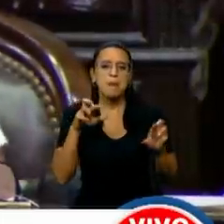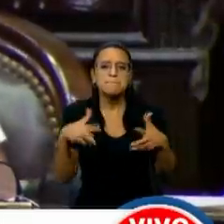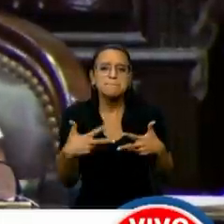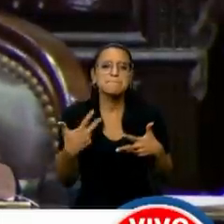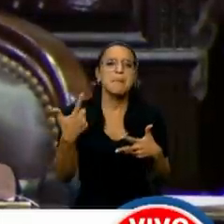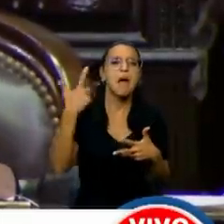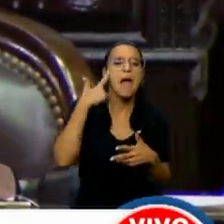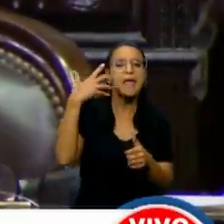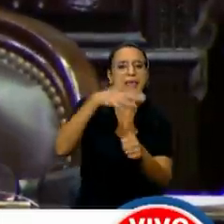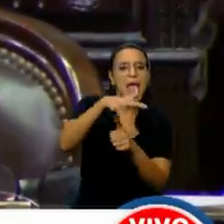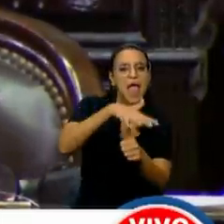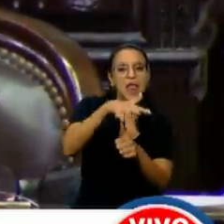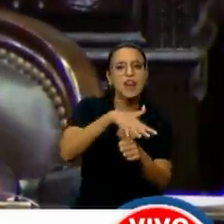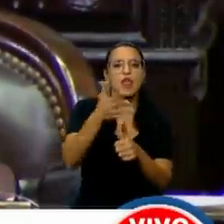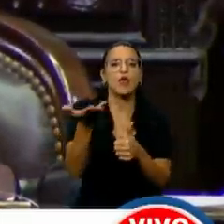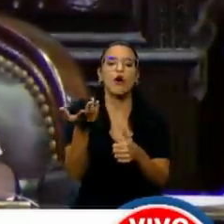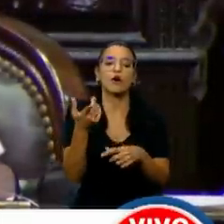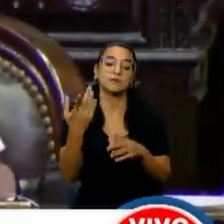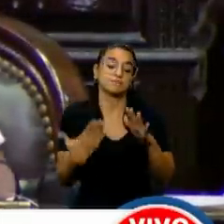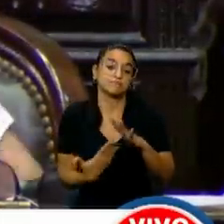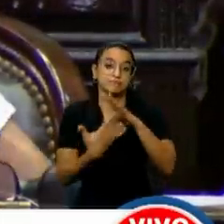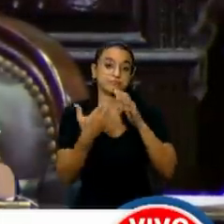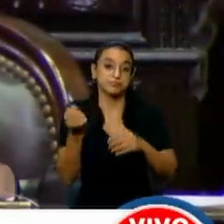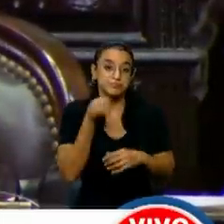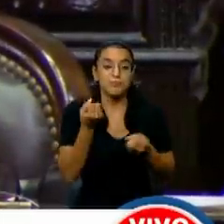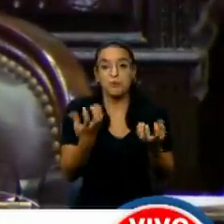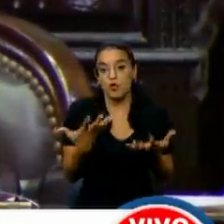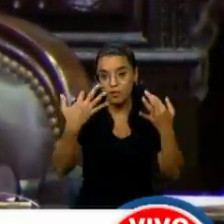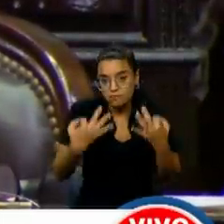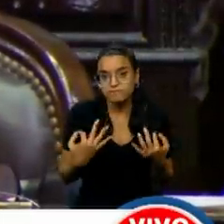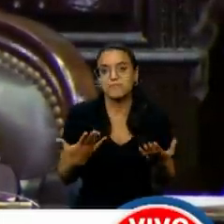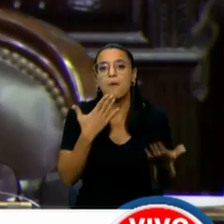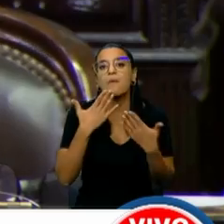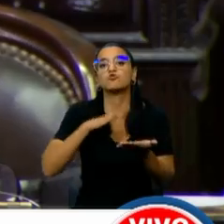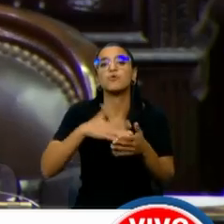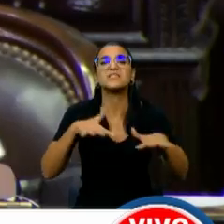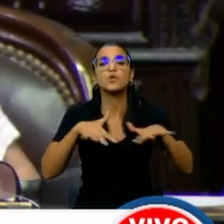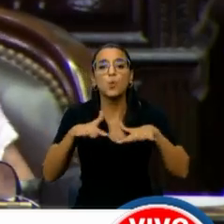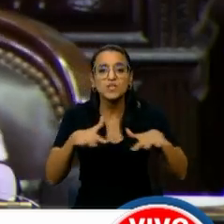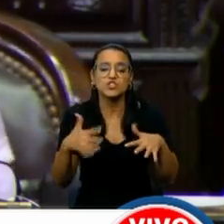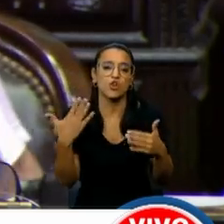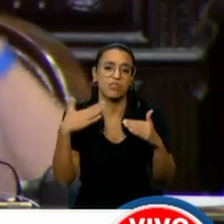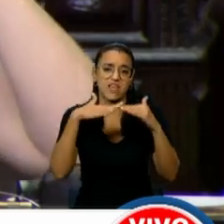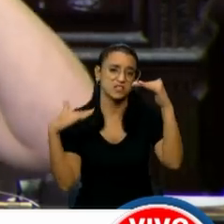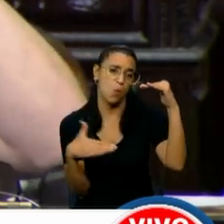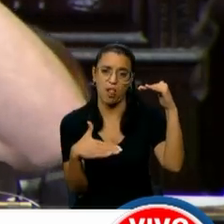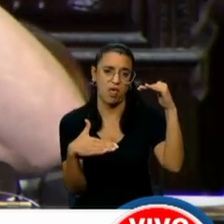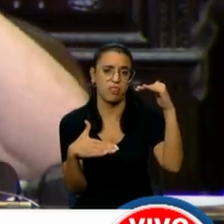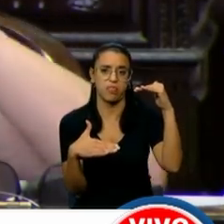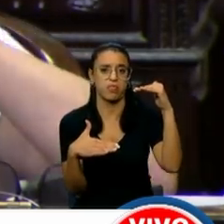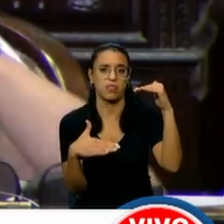claramente la política económica es central porque justamente estamos hablando de situaciones que tienen que ver con una desigualdad